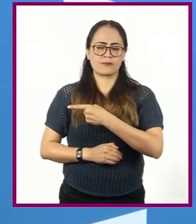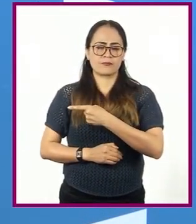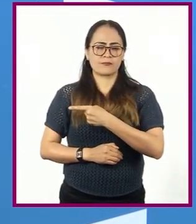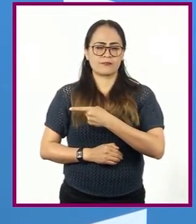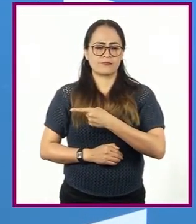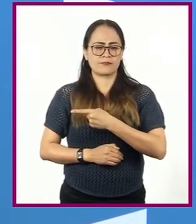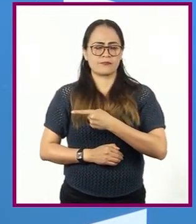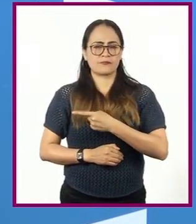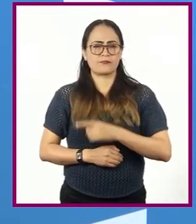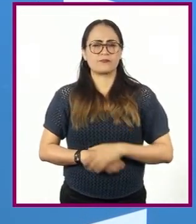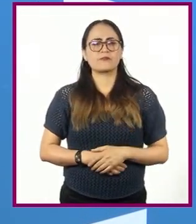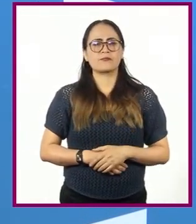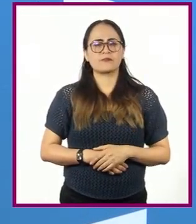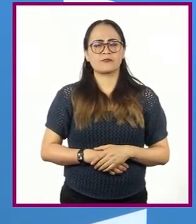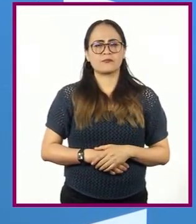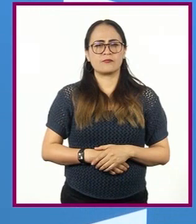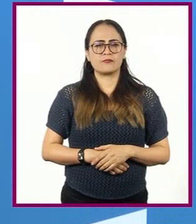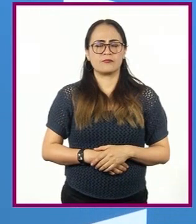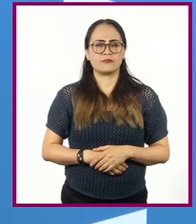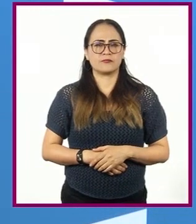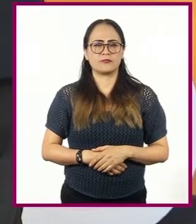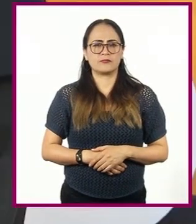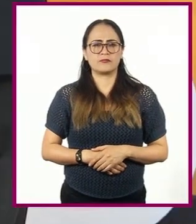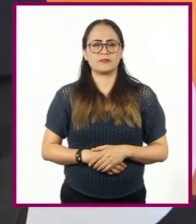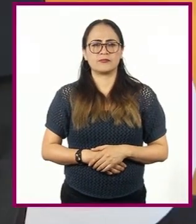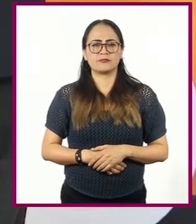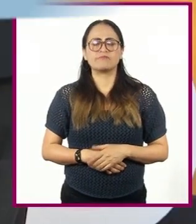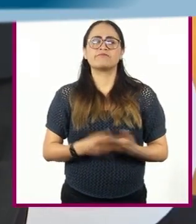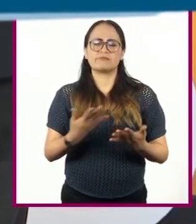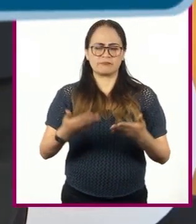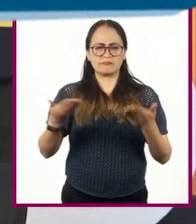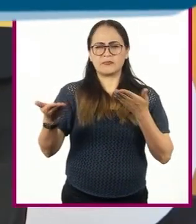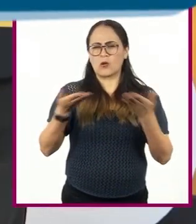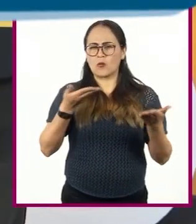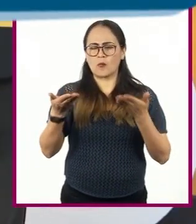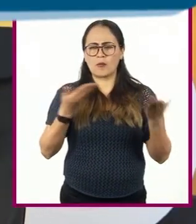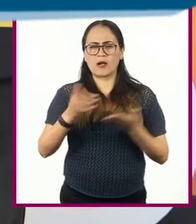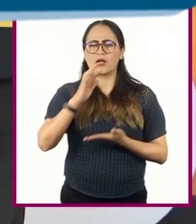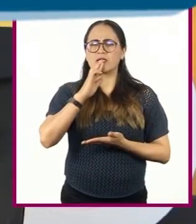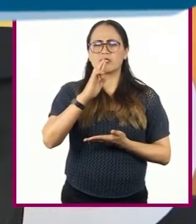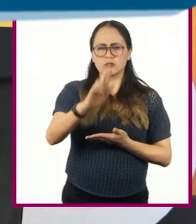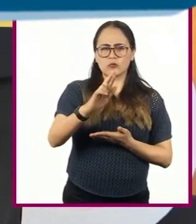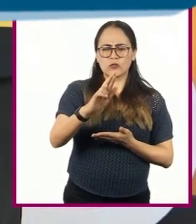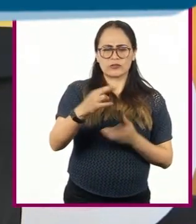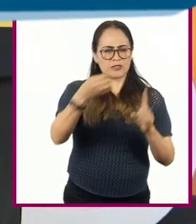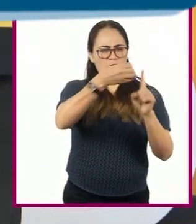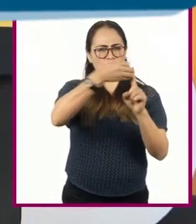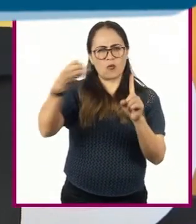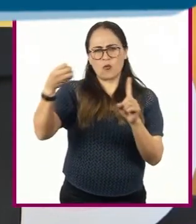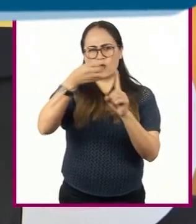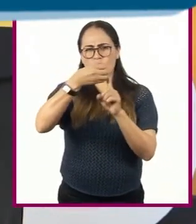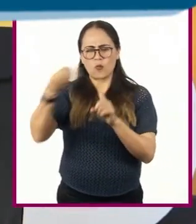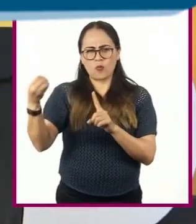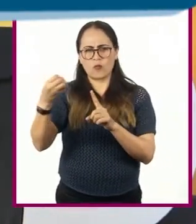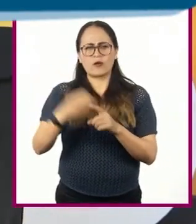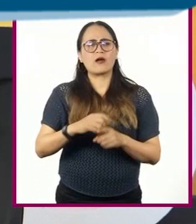por 5 es igual a 8 negativo. Al comparar los resultados de las oraciones numéricas 13 negativo y